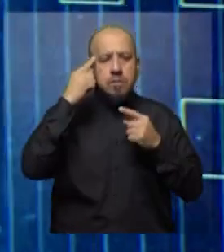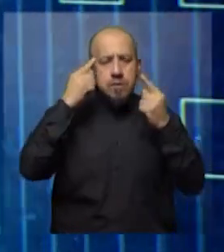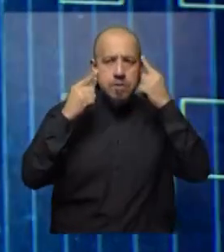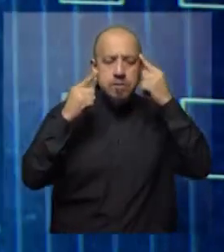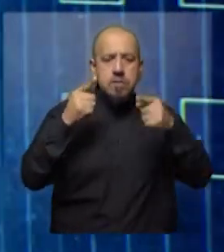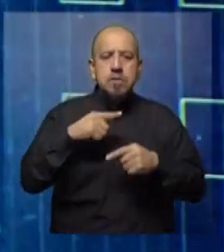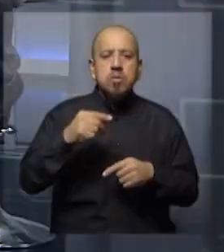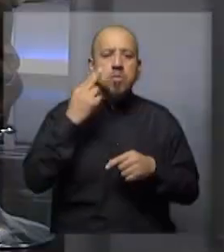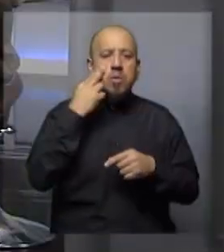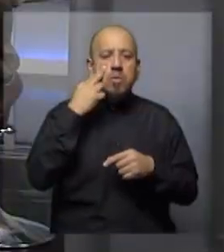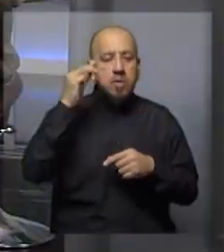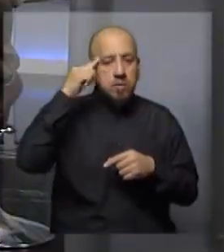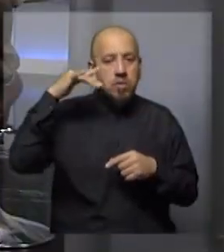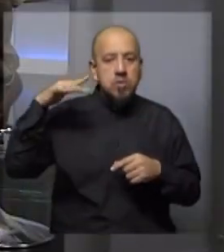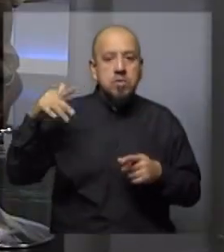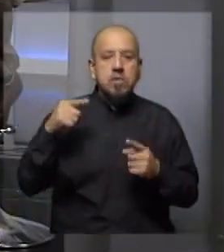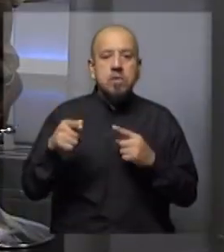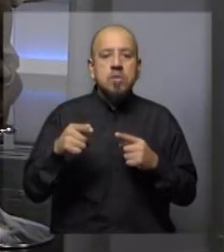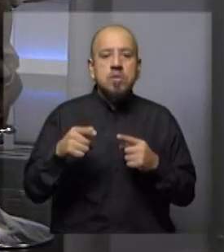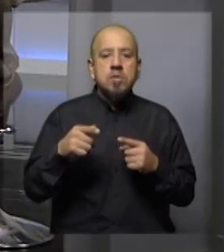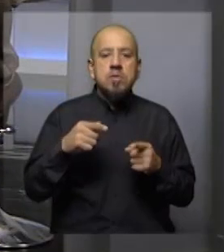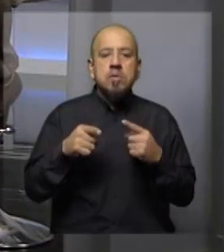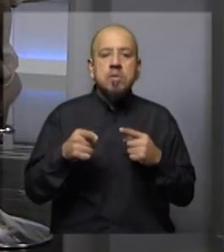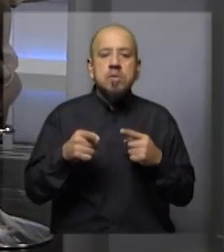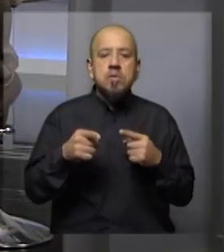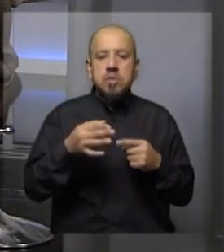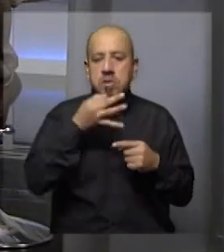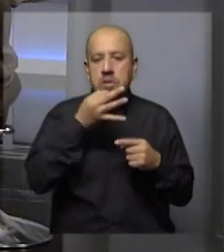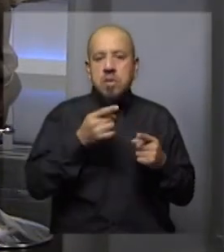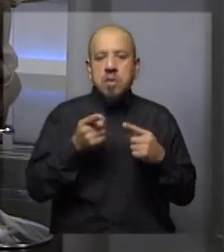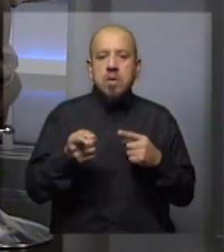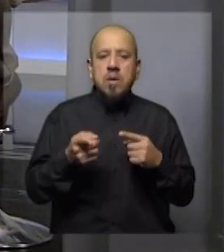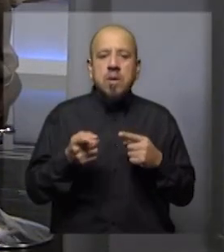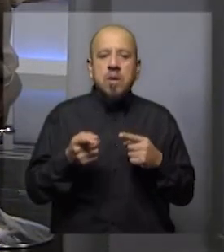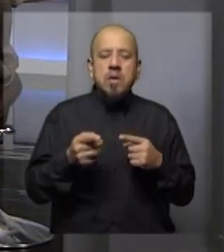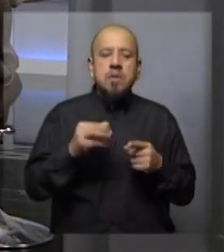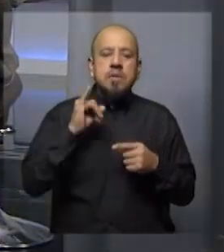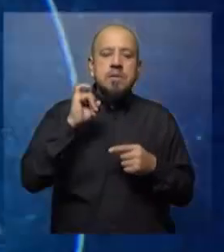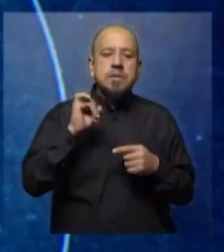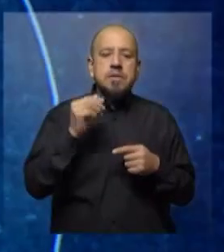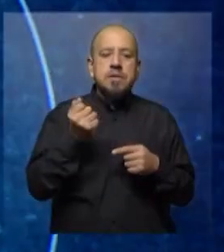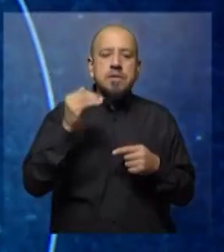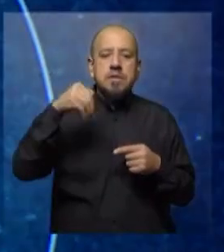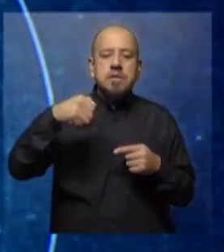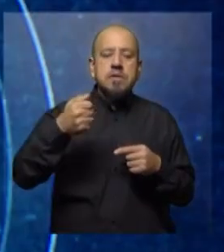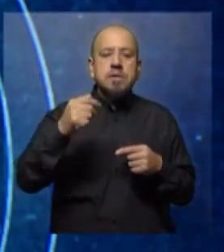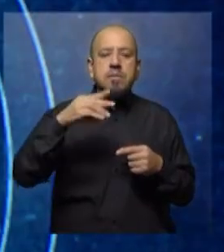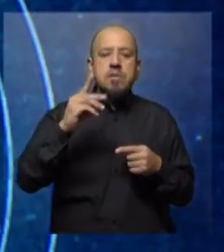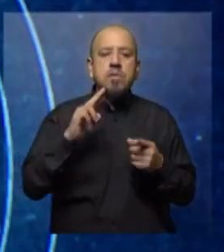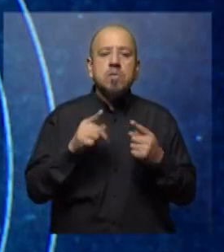problemas filosóficos que como decía el profesor llamando Acosta En el vídeo inicial